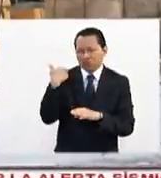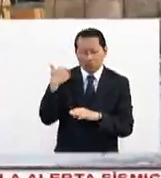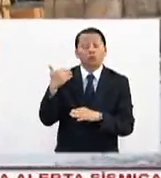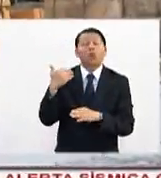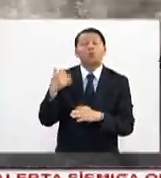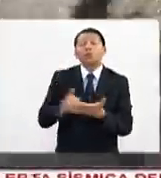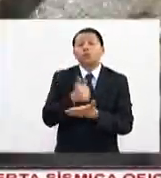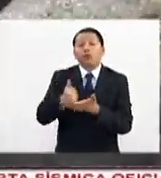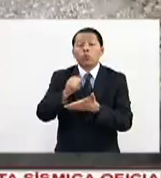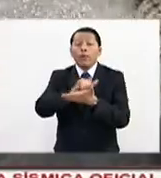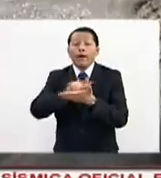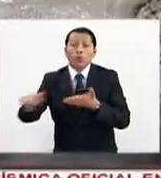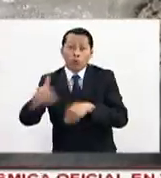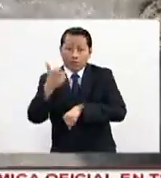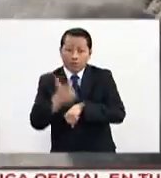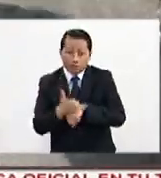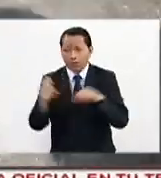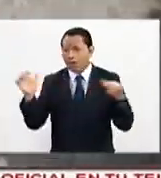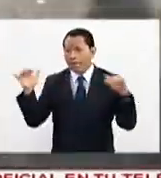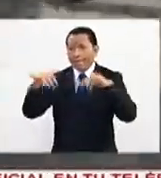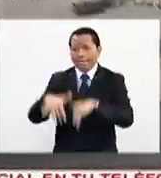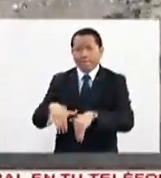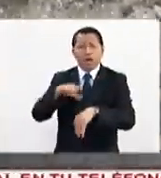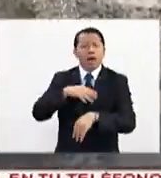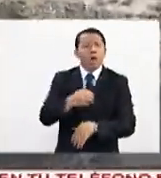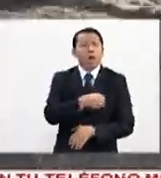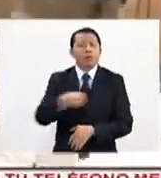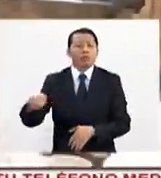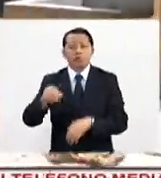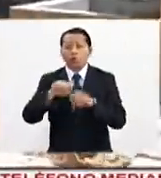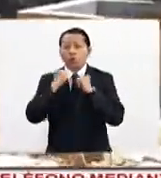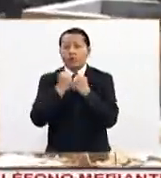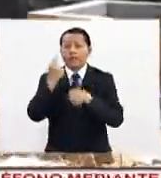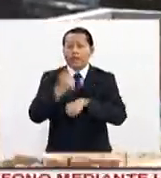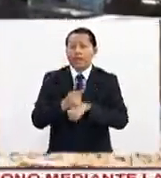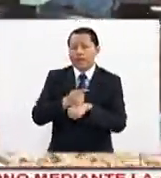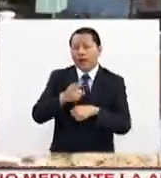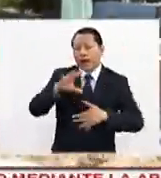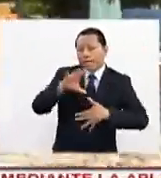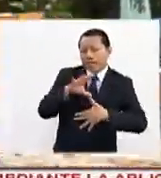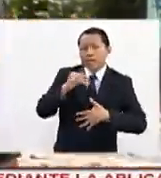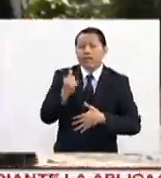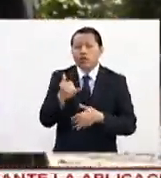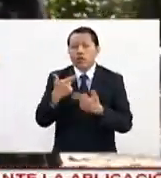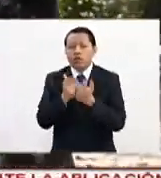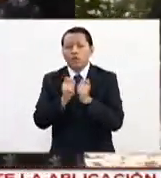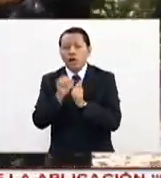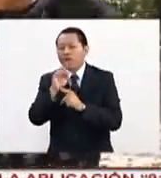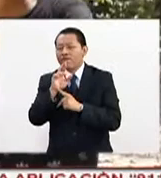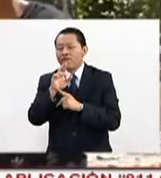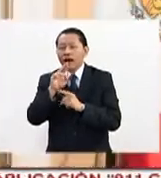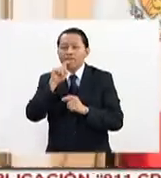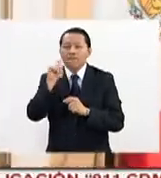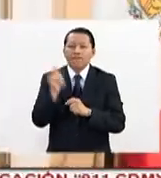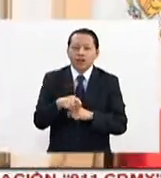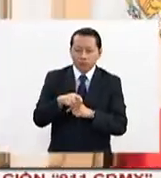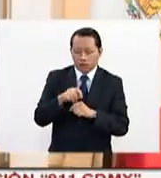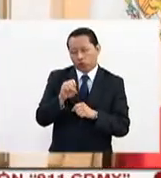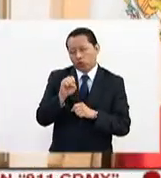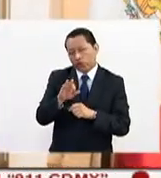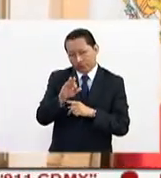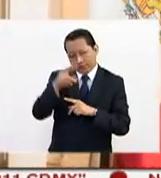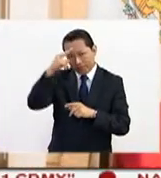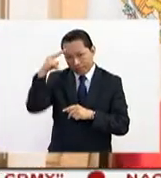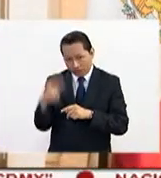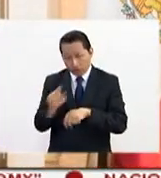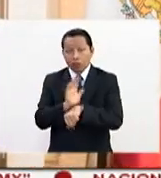los Estados Unidos. Este evento fue organizado por la Sociedad de las Américas y el grupo Friends of Mexico y contó con la presencia